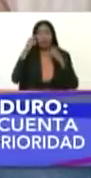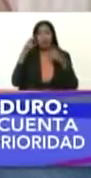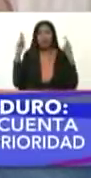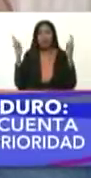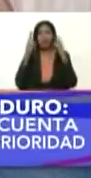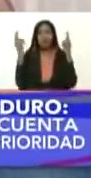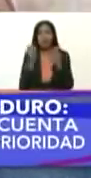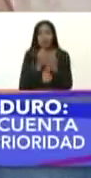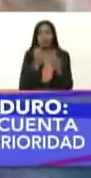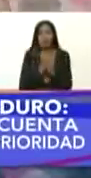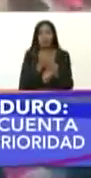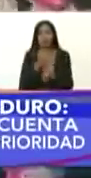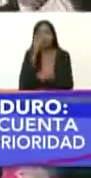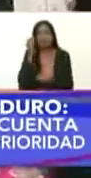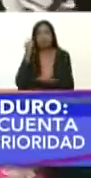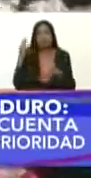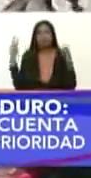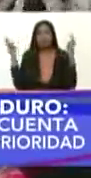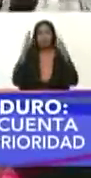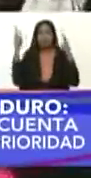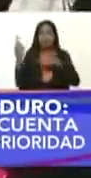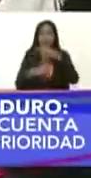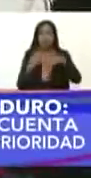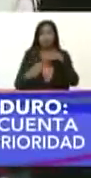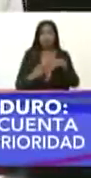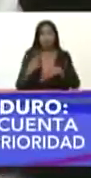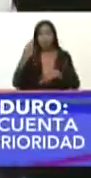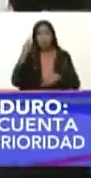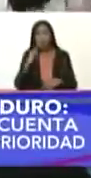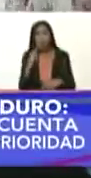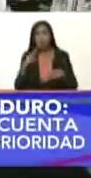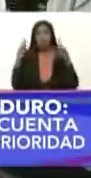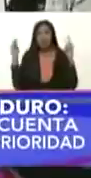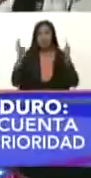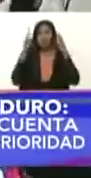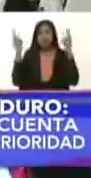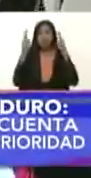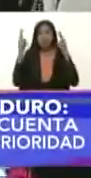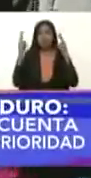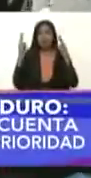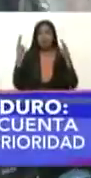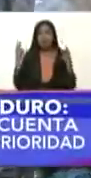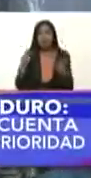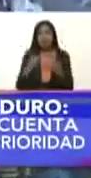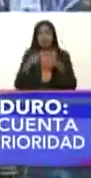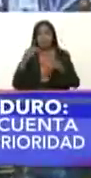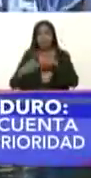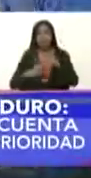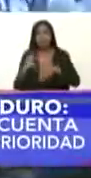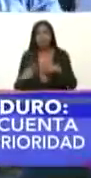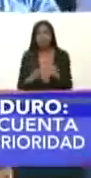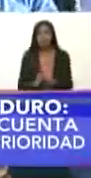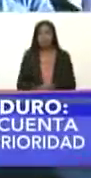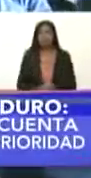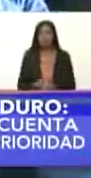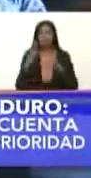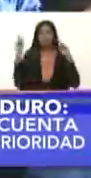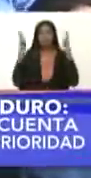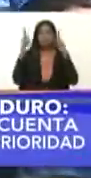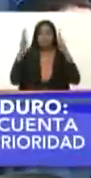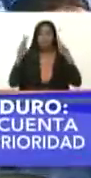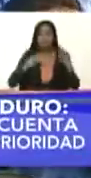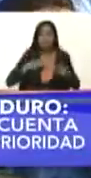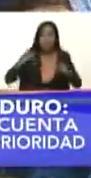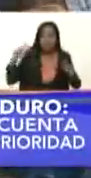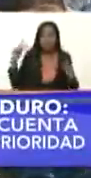clase obrera de Guayana! ¡Que viva la revolución bolivariana! ¡Que viva! ¡Que viva la parte productiva! ¡Que viva! ¡Viviremos y